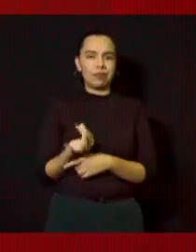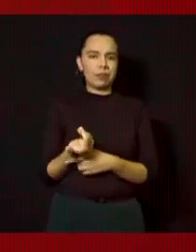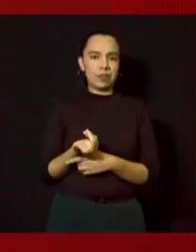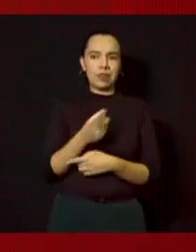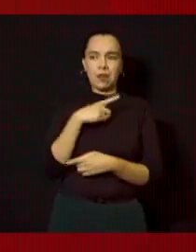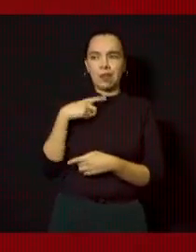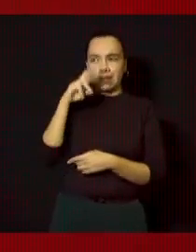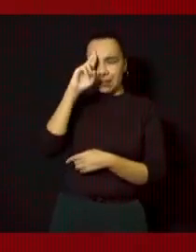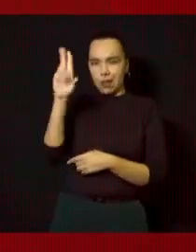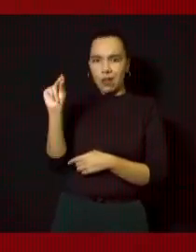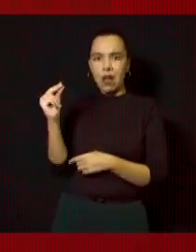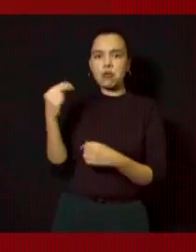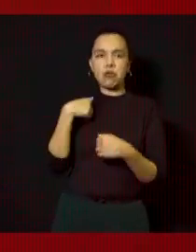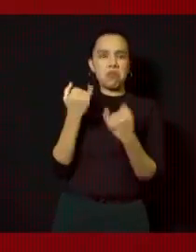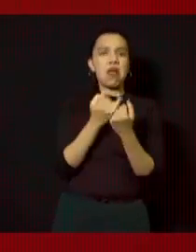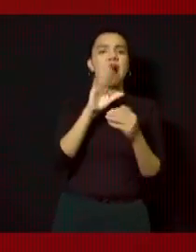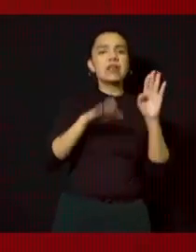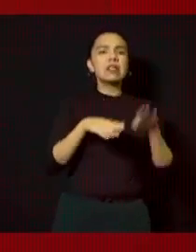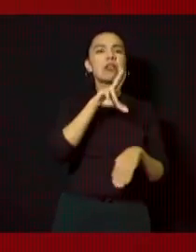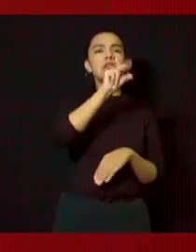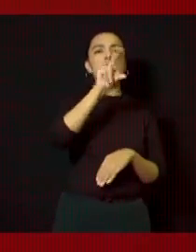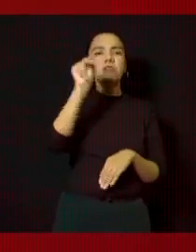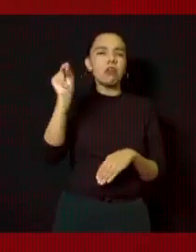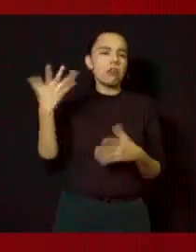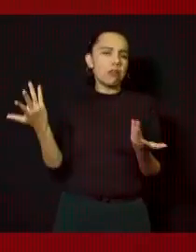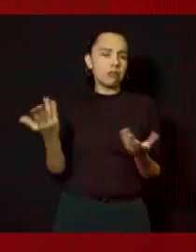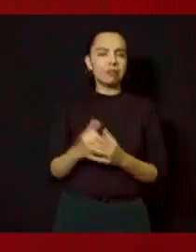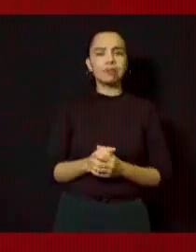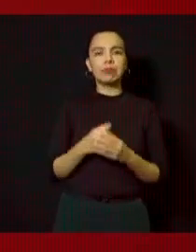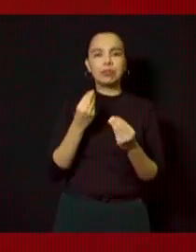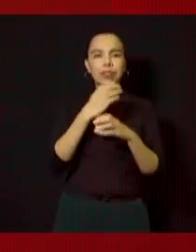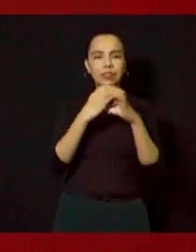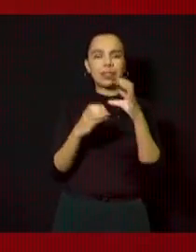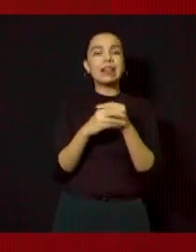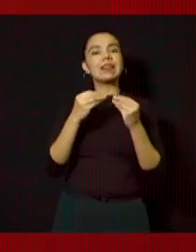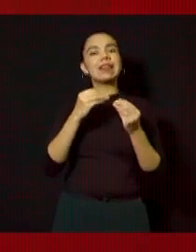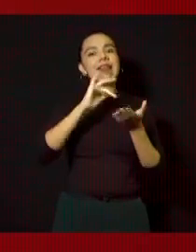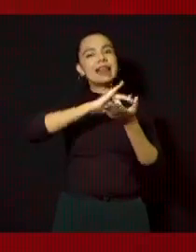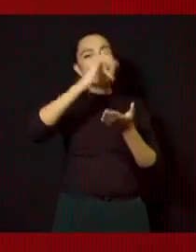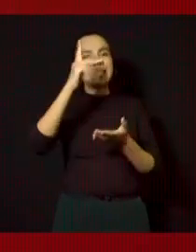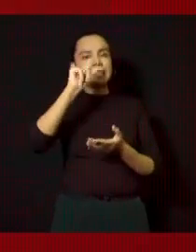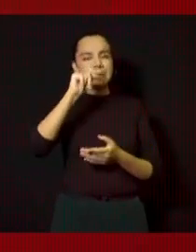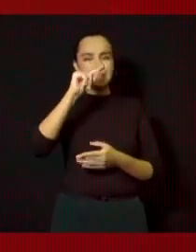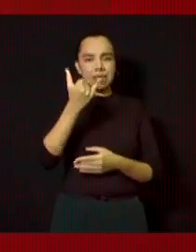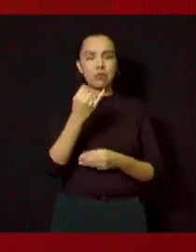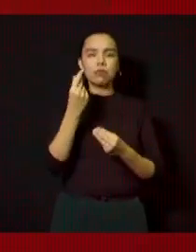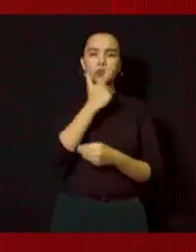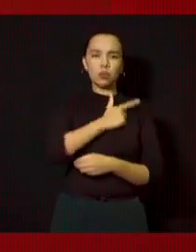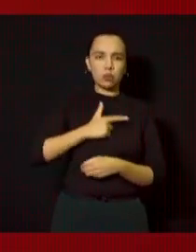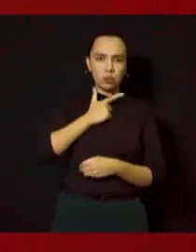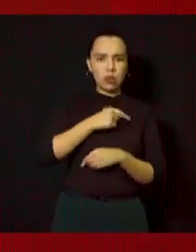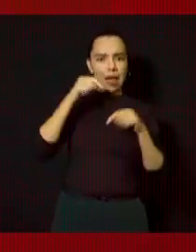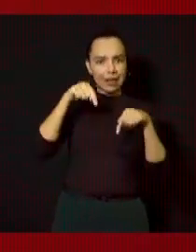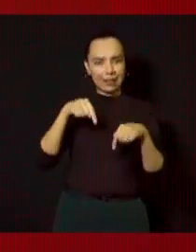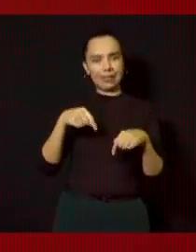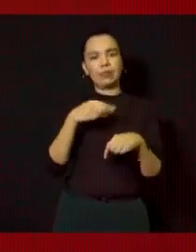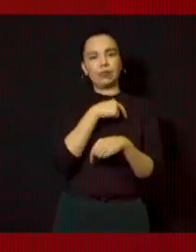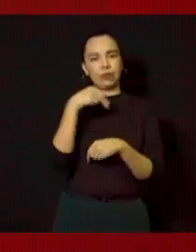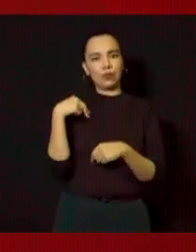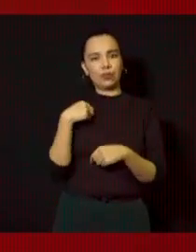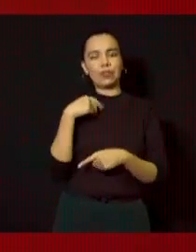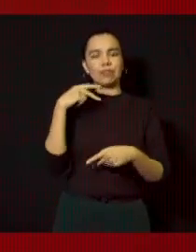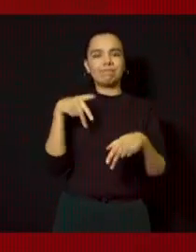yo también he dicho no a muchas cosas. Muchas gracias, Pati. Muchas gracias. Es un gusto tenerte aquí con nosotros. Muchas